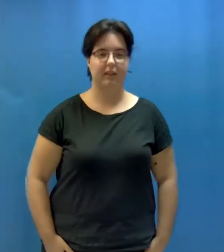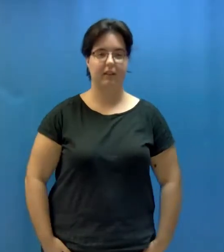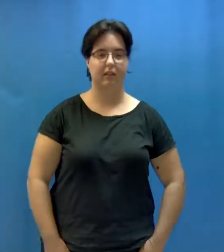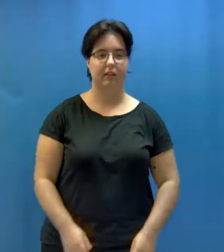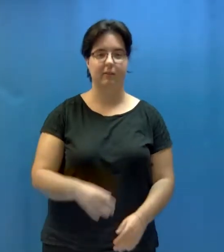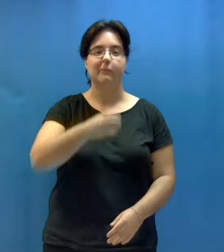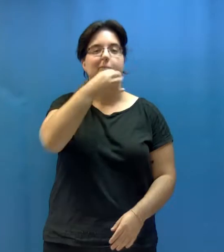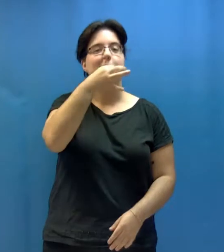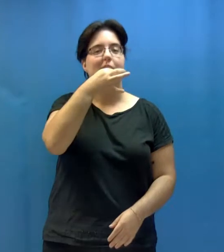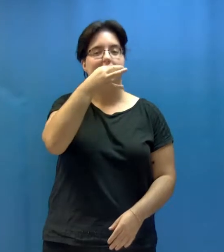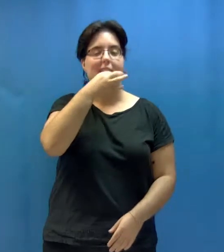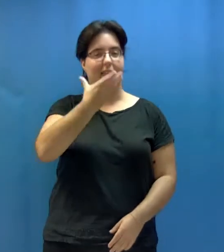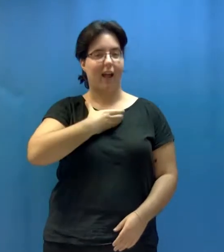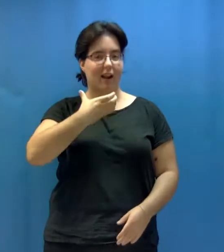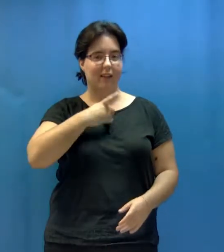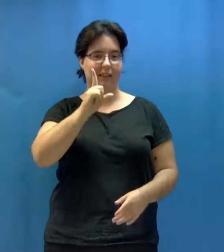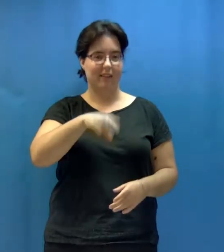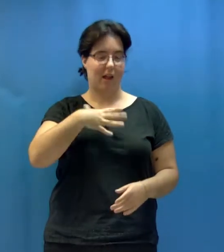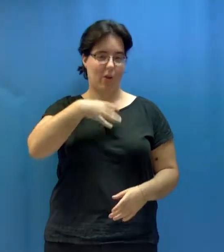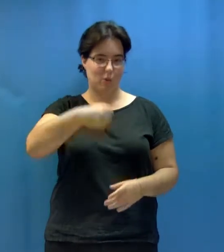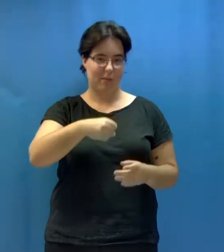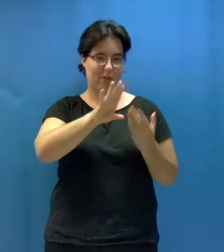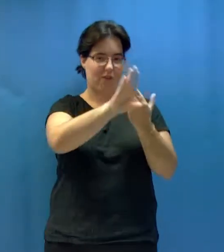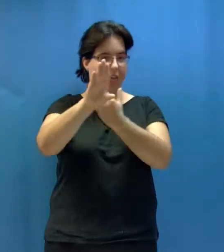Buenas tardes, alcaldesa, corporación, vecinos y vecinas.